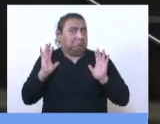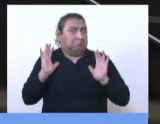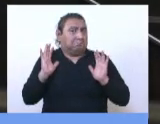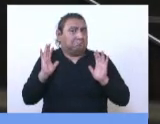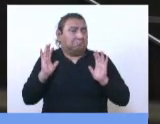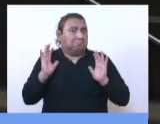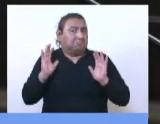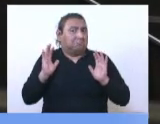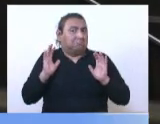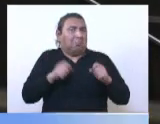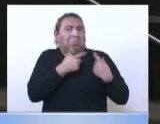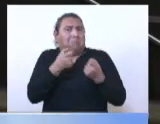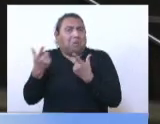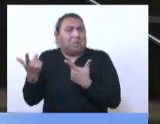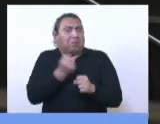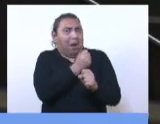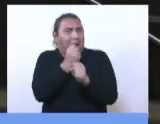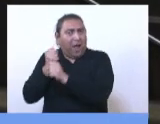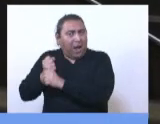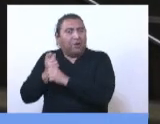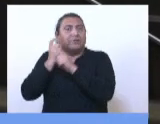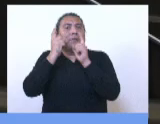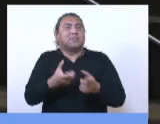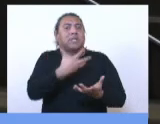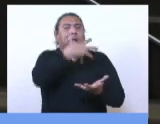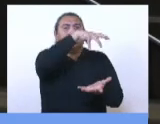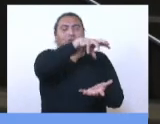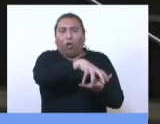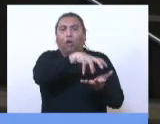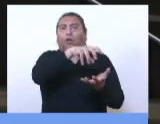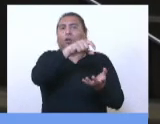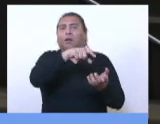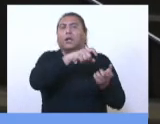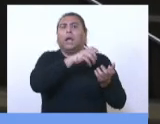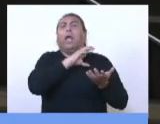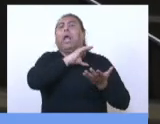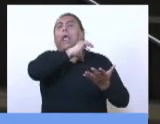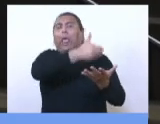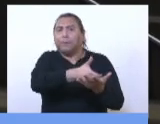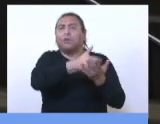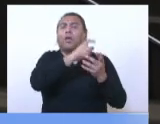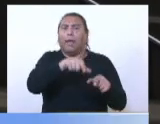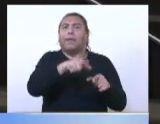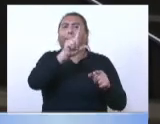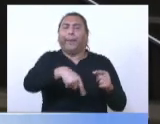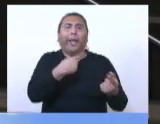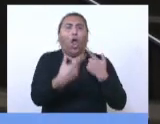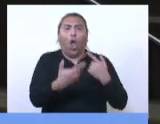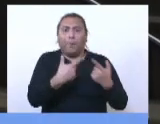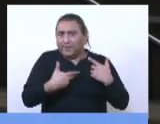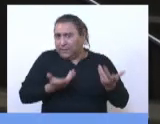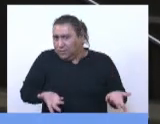puestos de trabajo el sector empresario invirtió y por eso se tabla las conversaciones